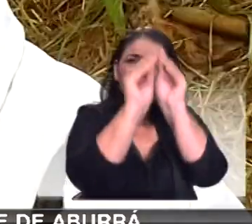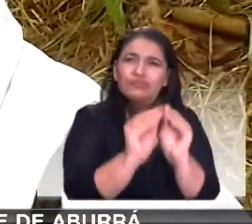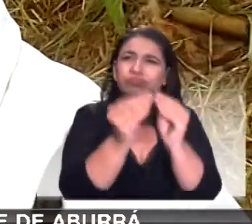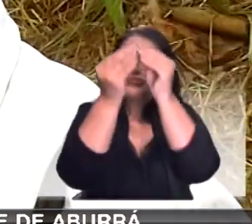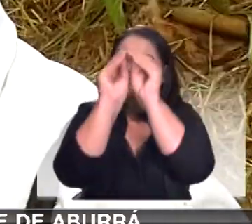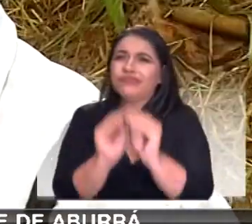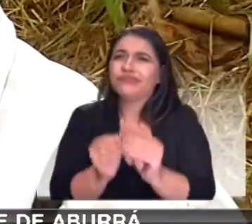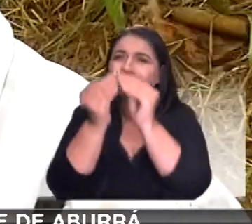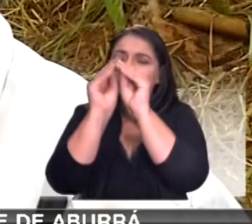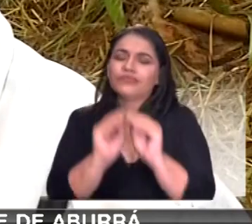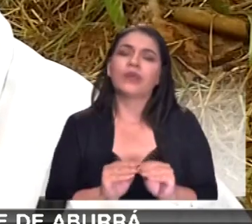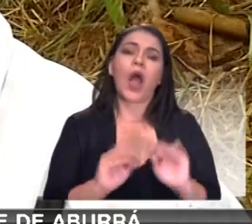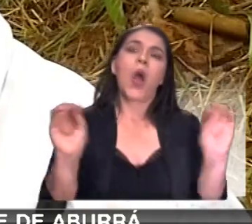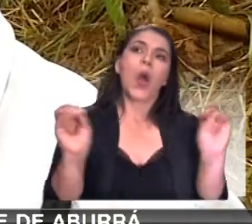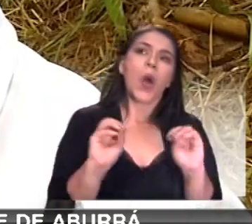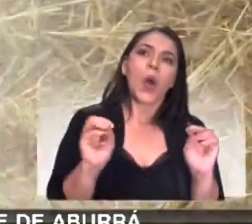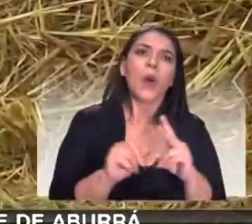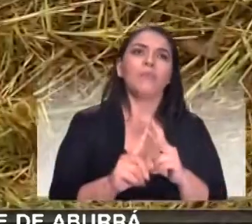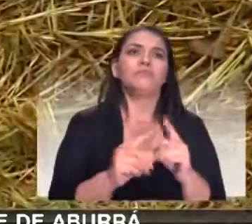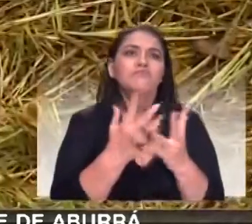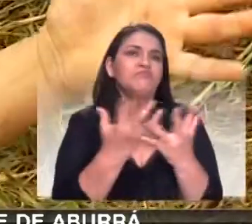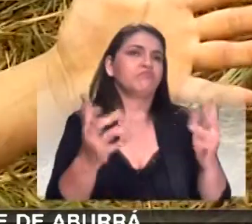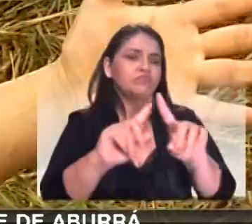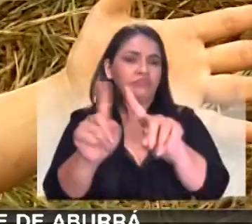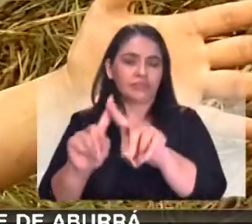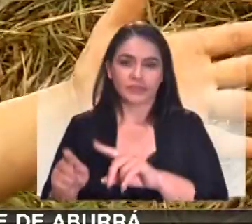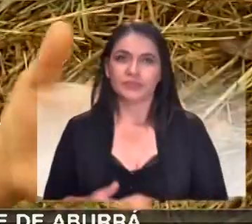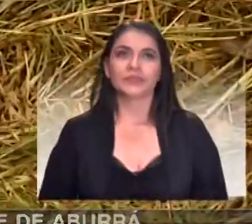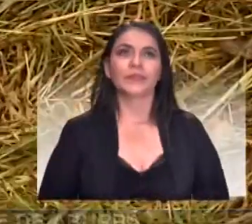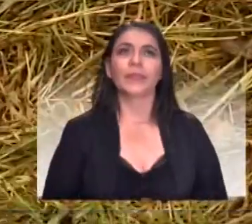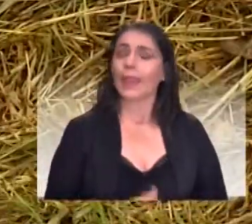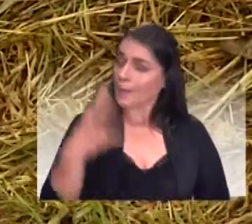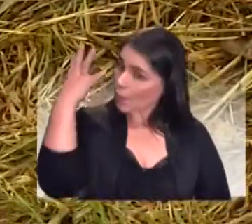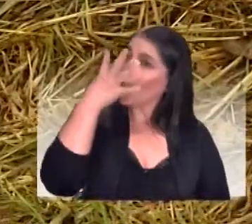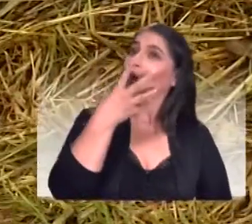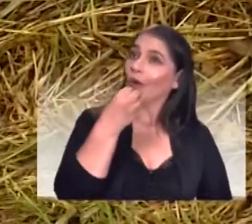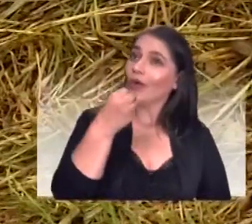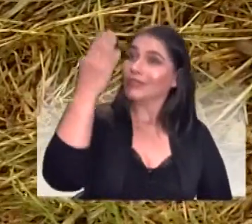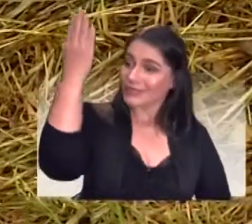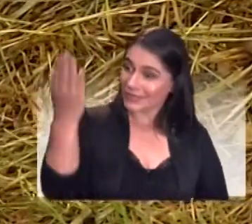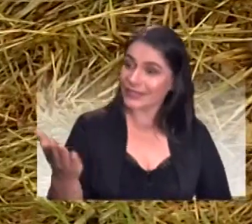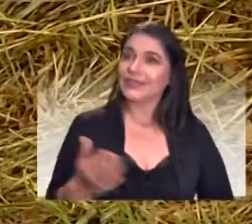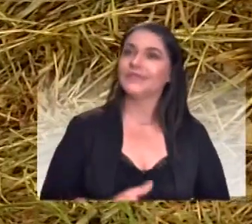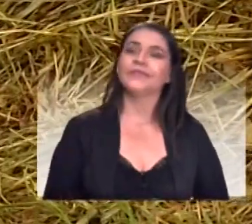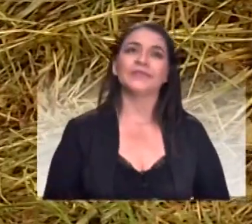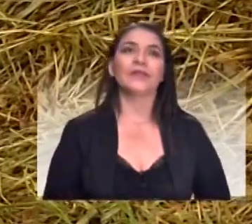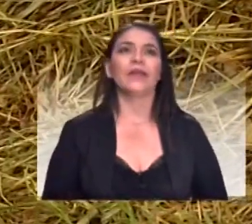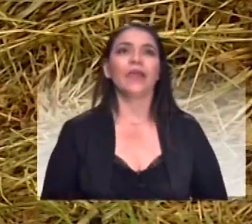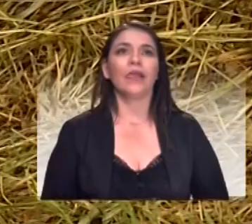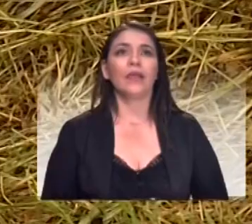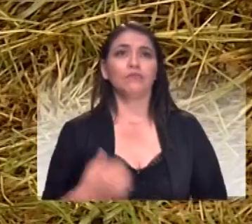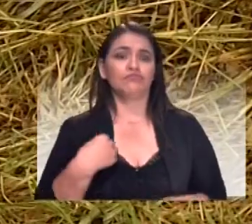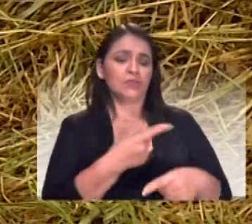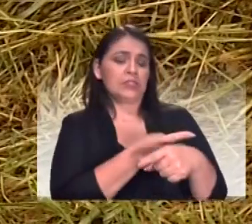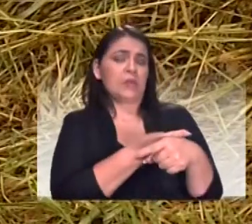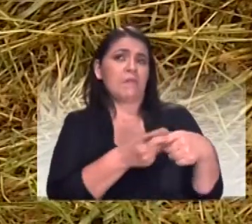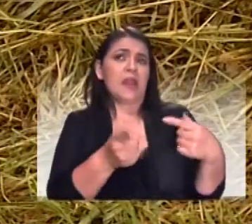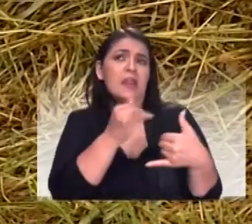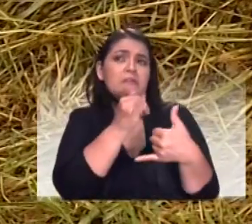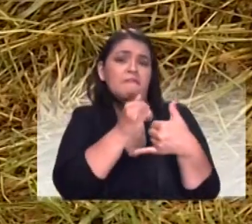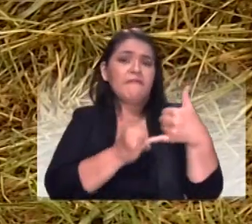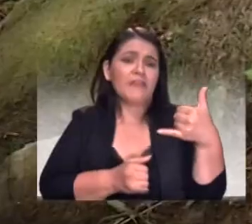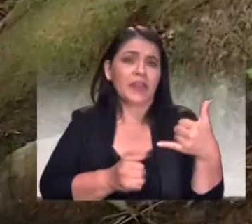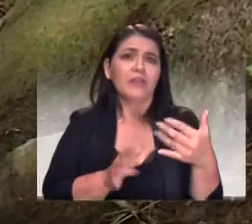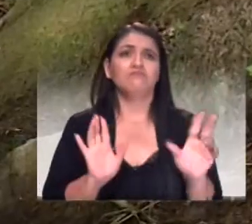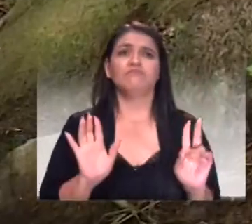material ya como siempre entre otras cosas son las esculturas divinas para que uno en un fin de semana uno en un día